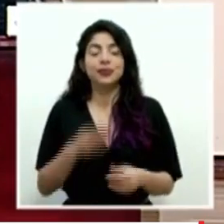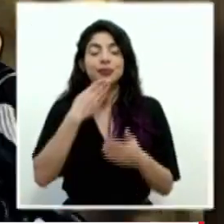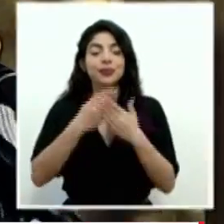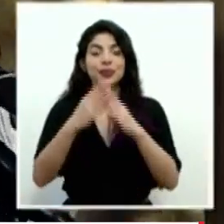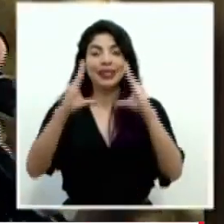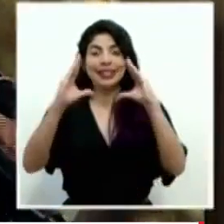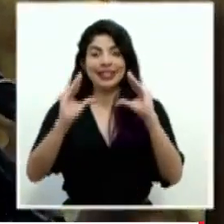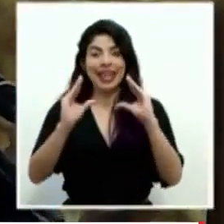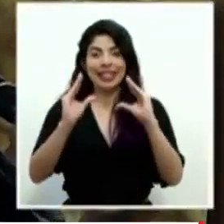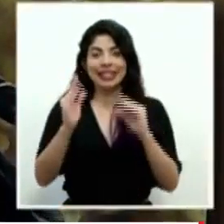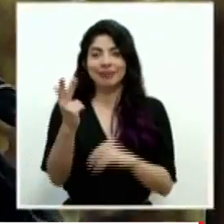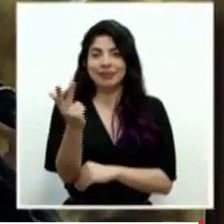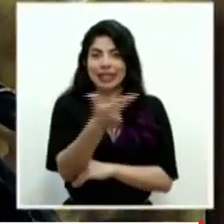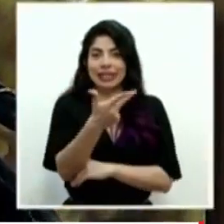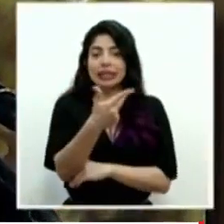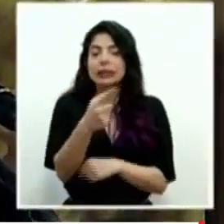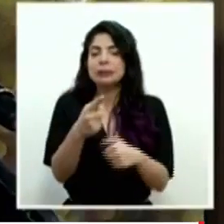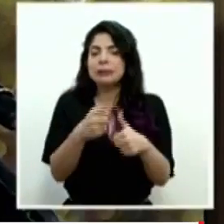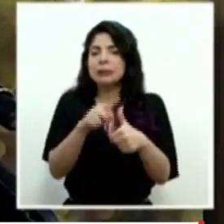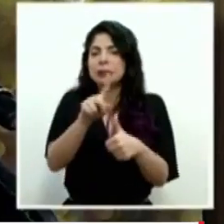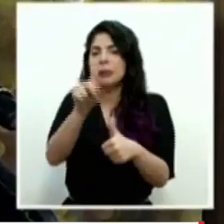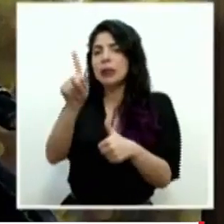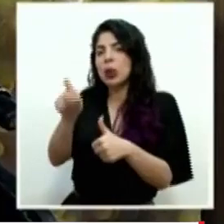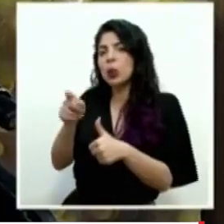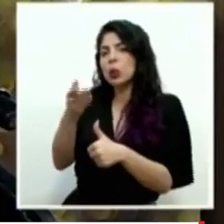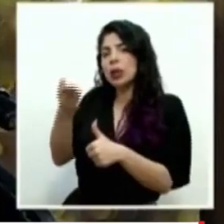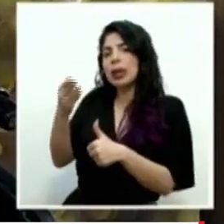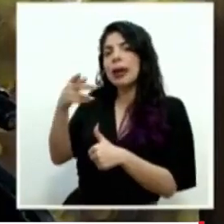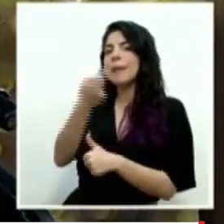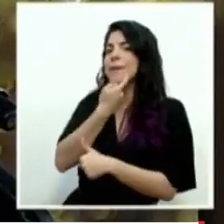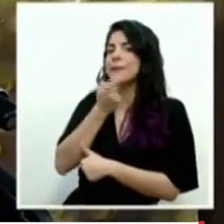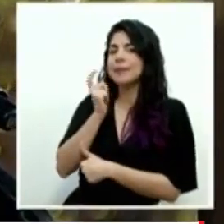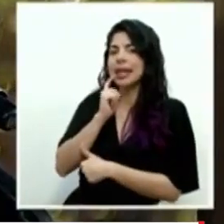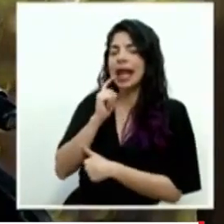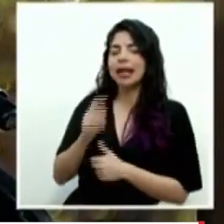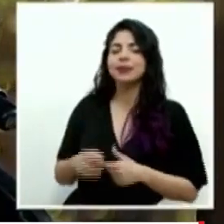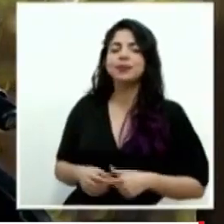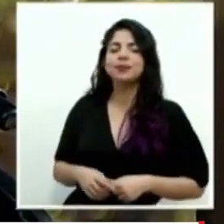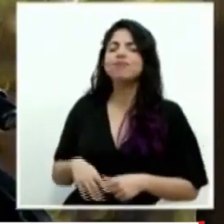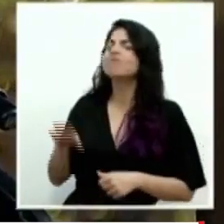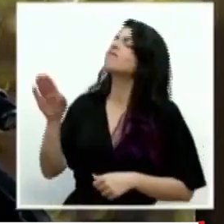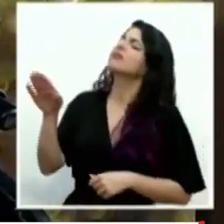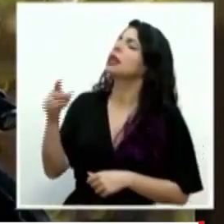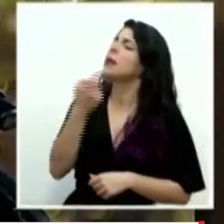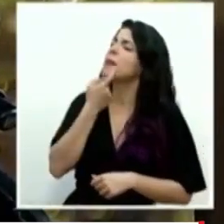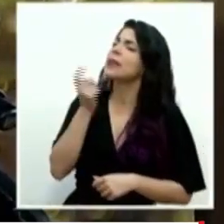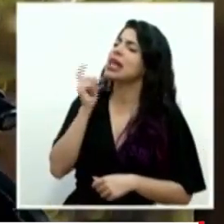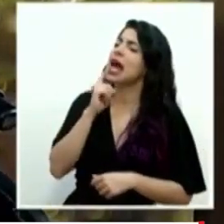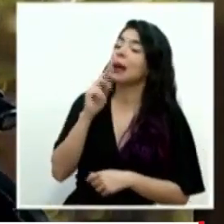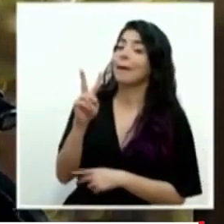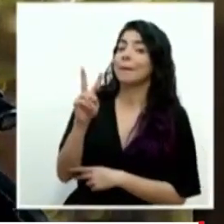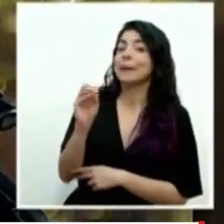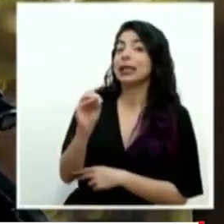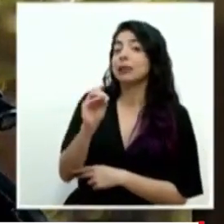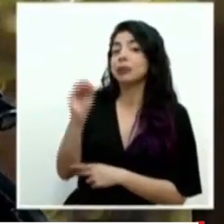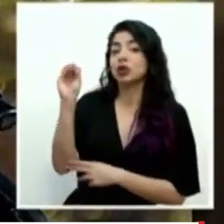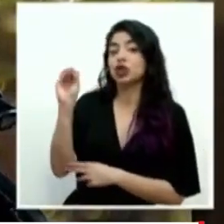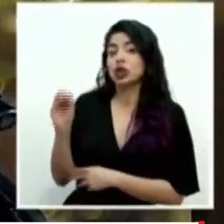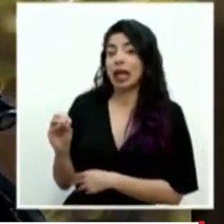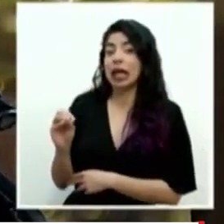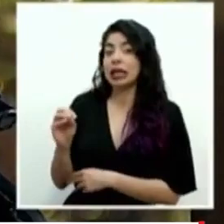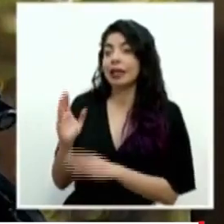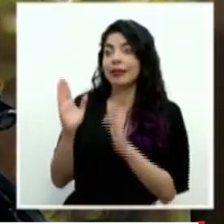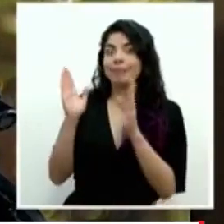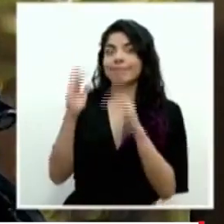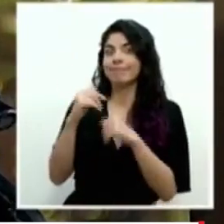Muy buenas tardes para los tres. Mi primera pregunta para usted, doña Pilar. Doña Pilar, con el 20%